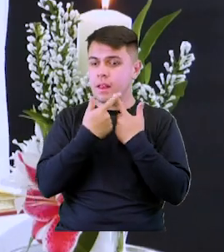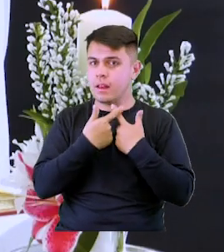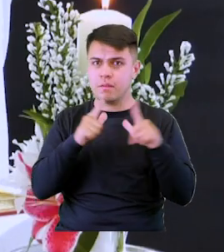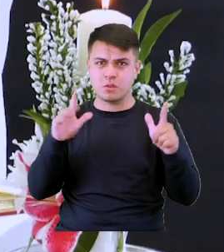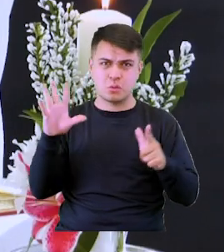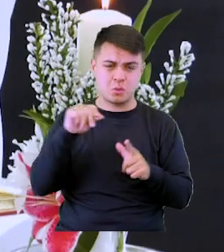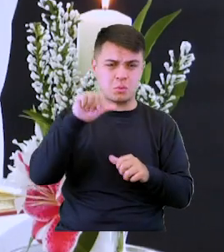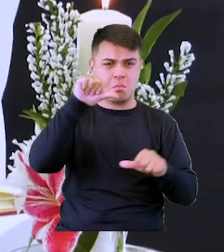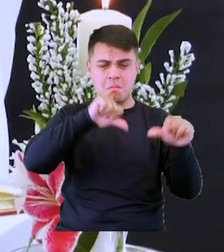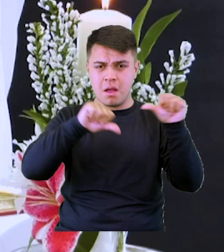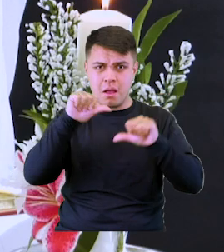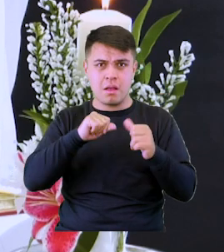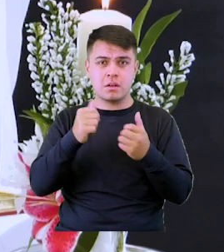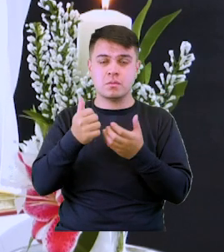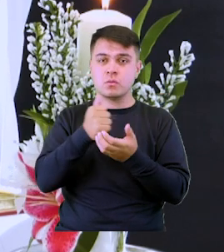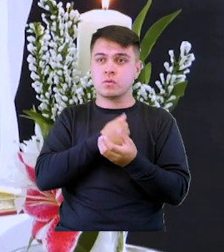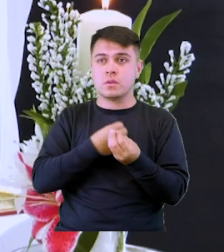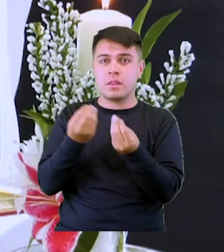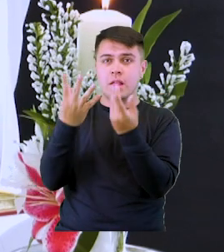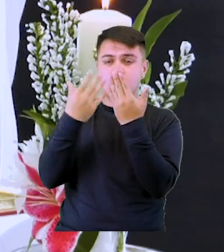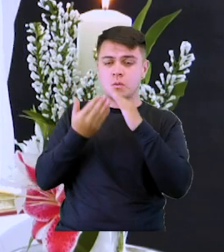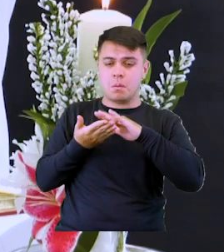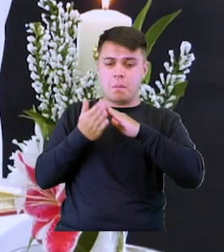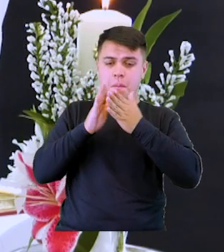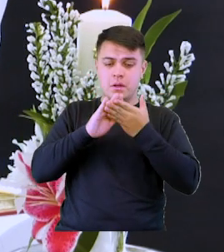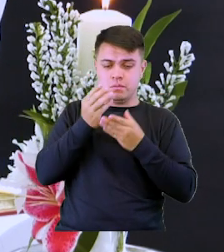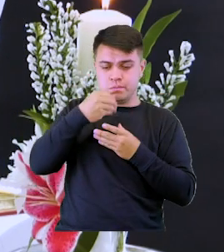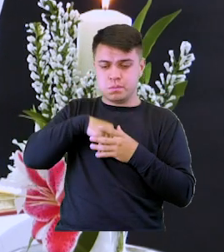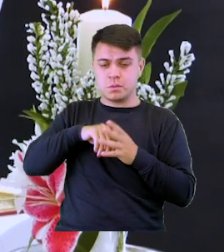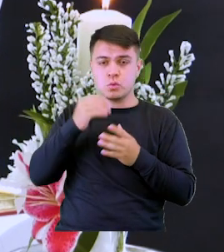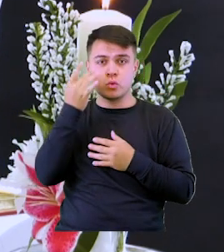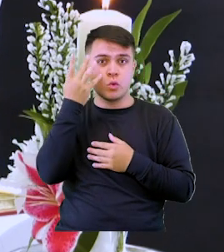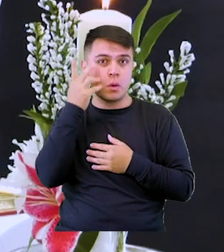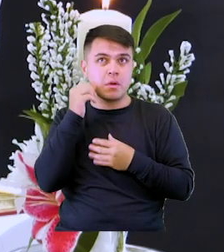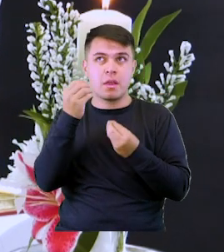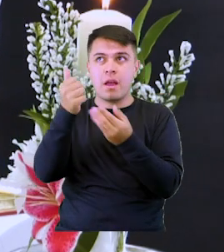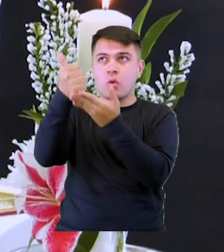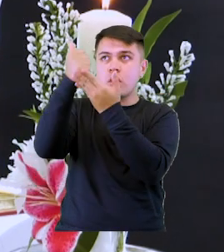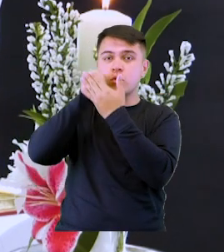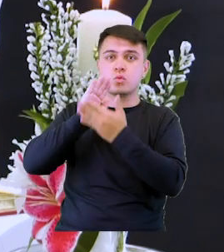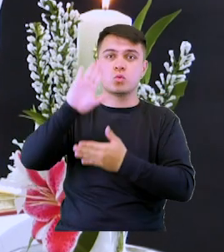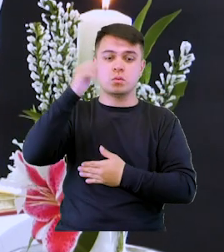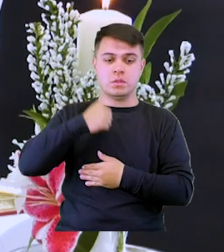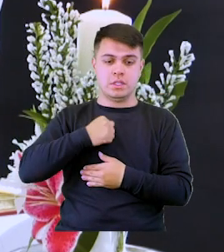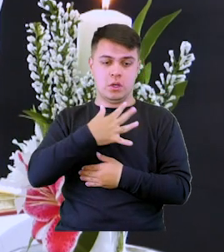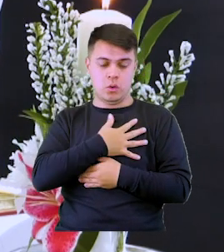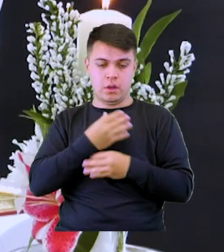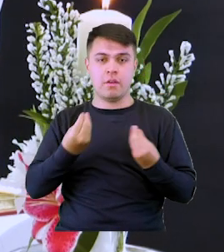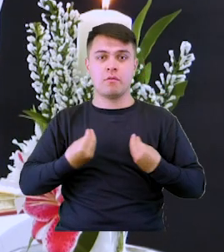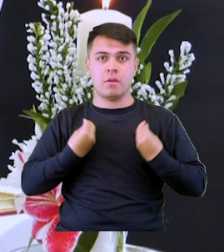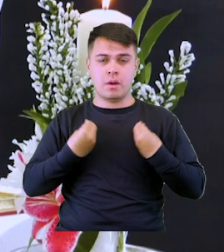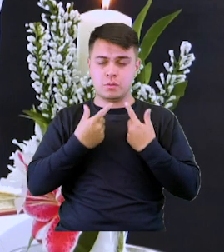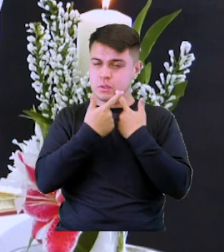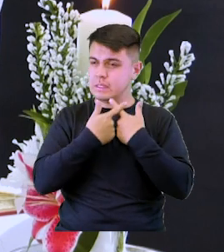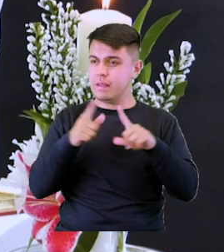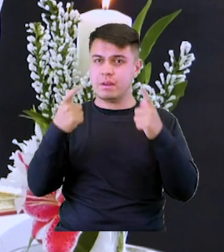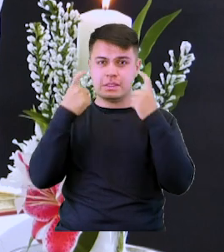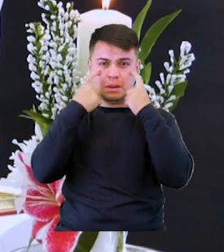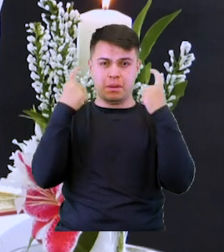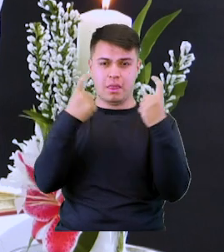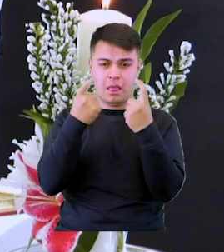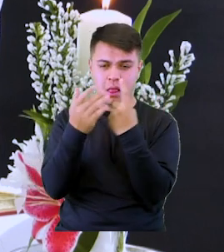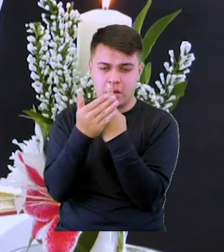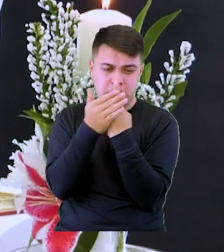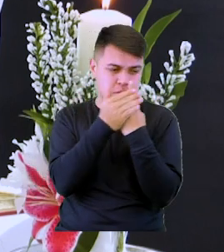Líbranos de todos los males, Señor, y concédenos la paz en nuestros días, para que, ayudados por tu misericordia, vivamos siempre libres de pecado